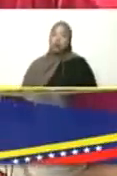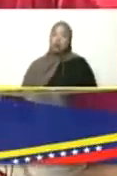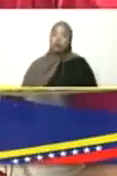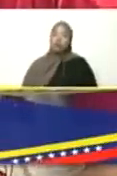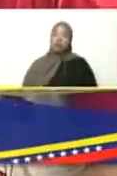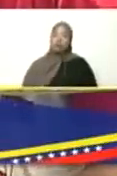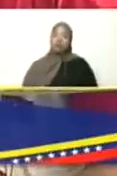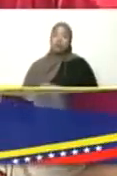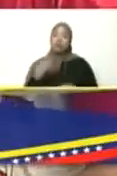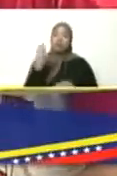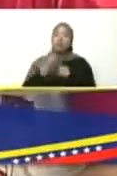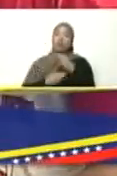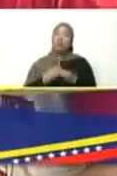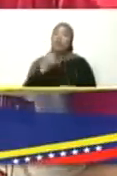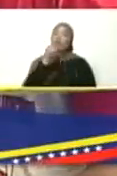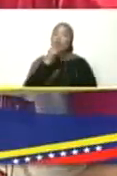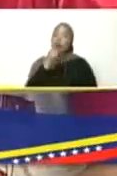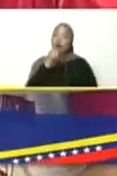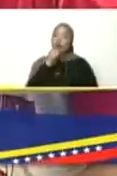ave